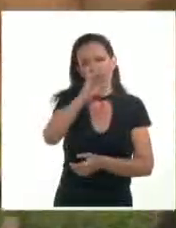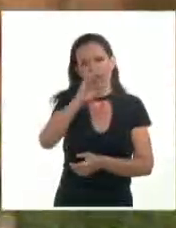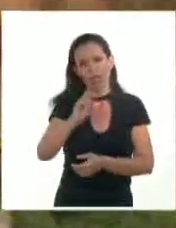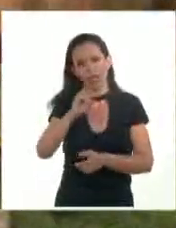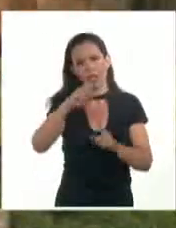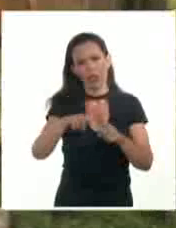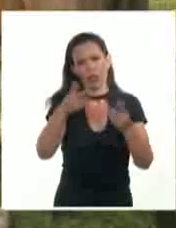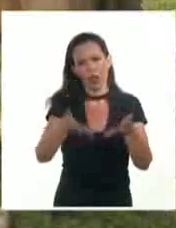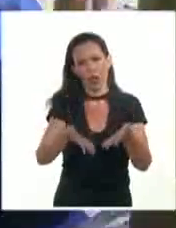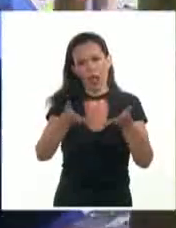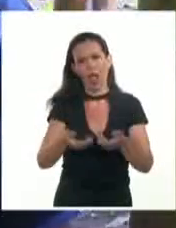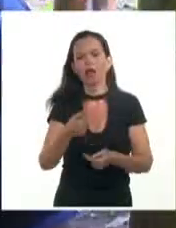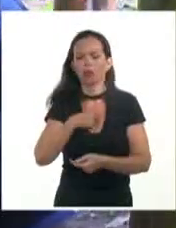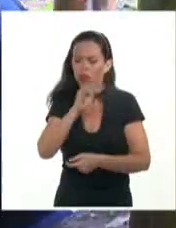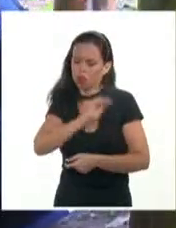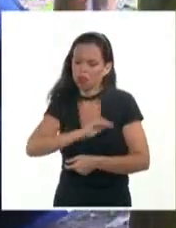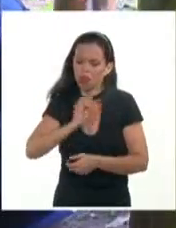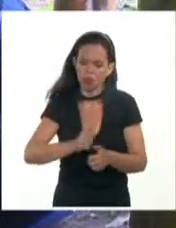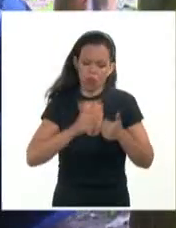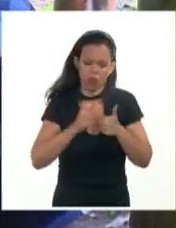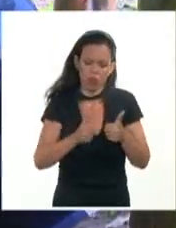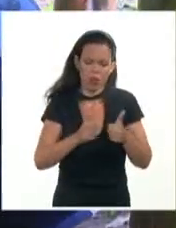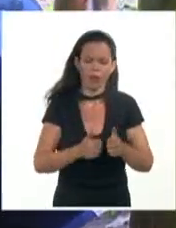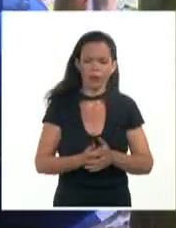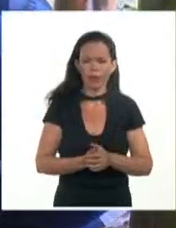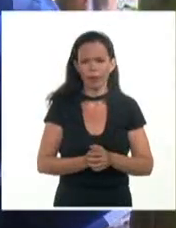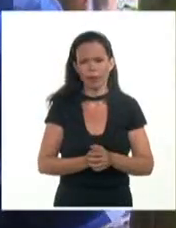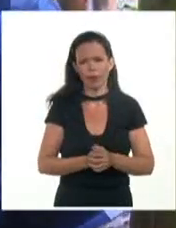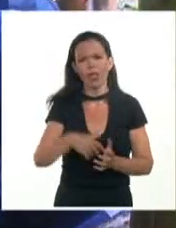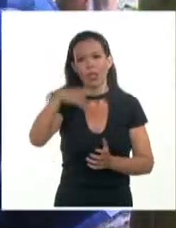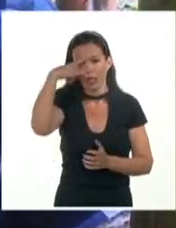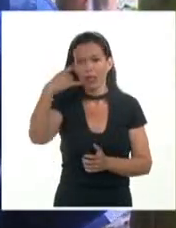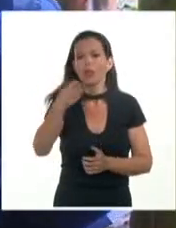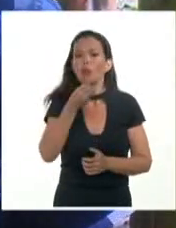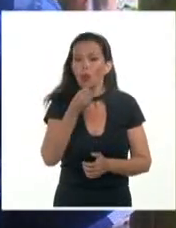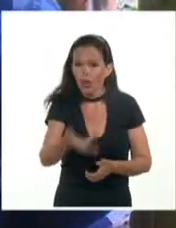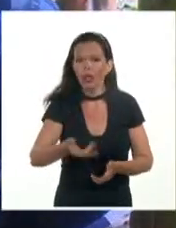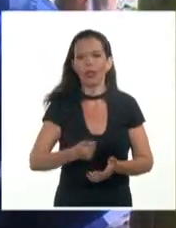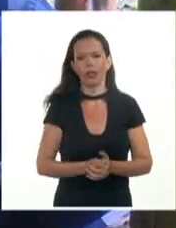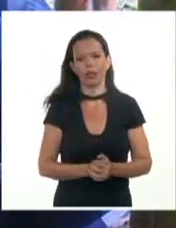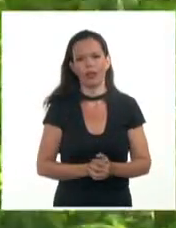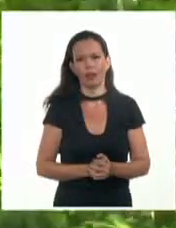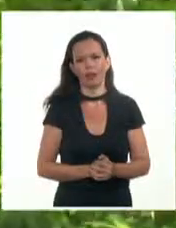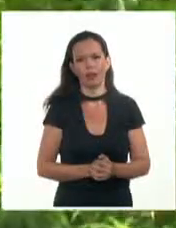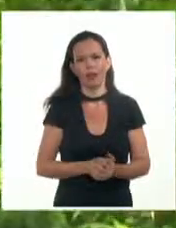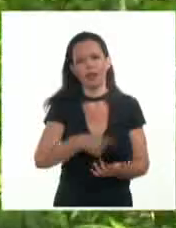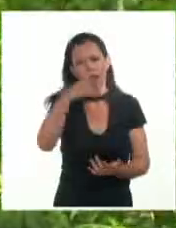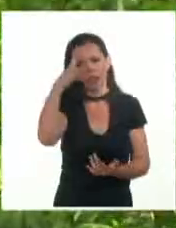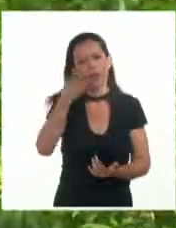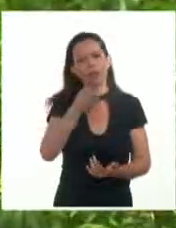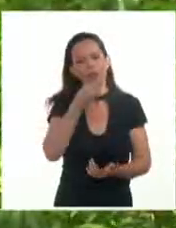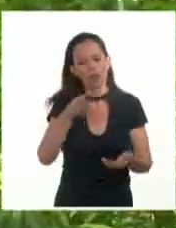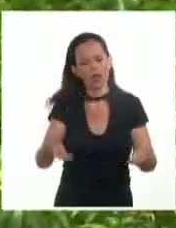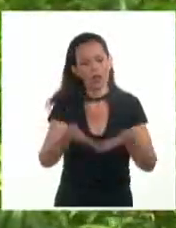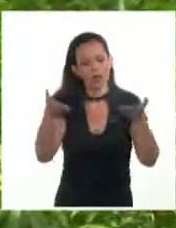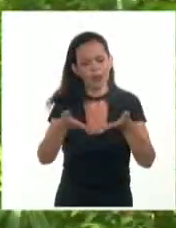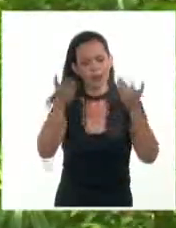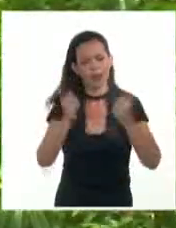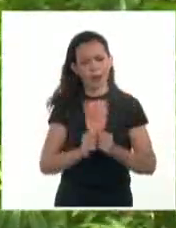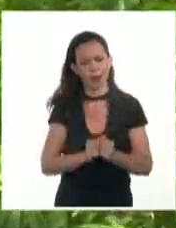se siente realizado. Un mensaje de que sí se hace, sí se puede. Y que al final se va a